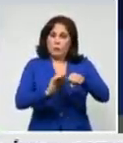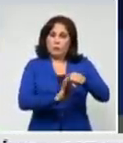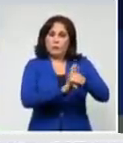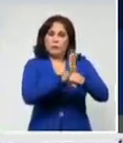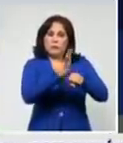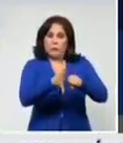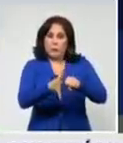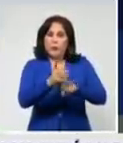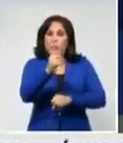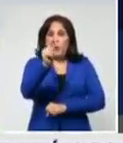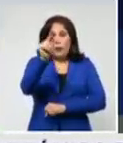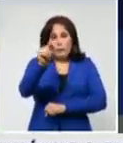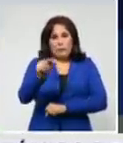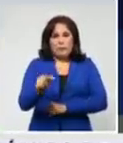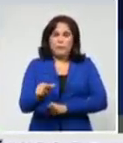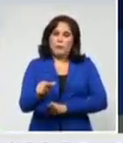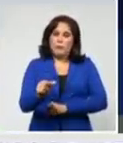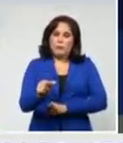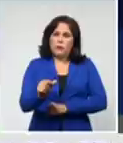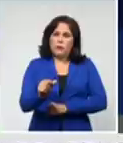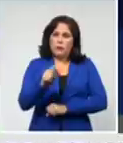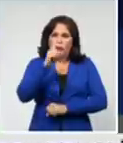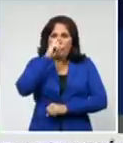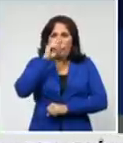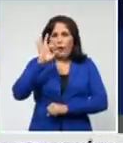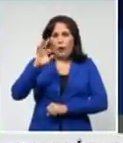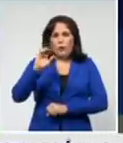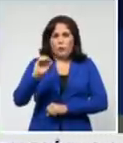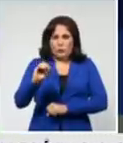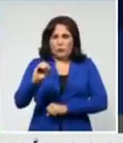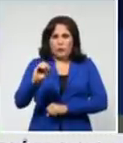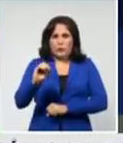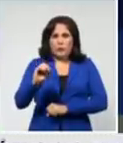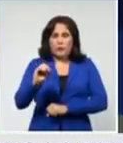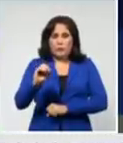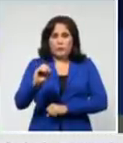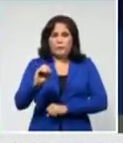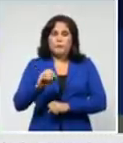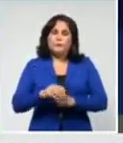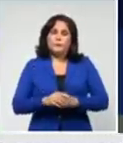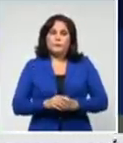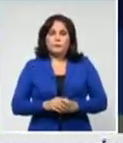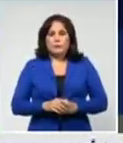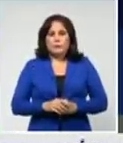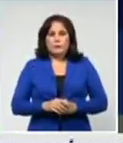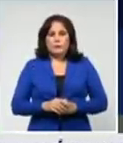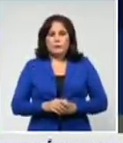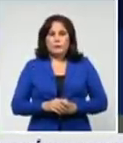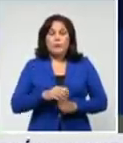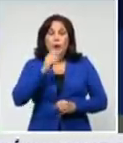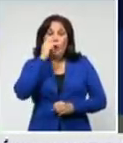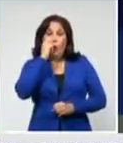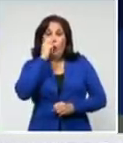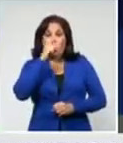Una persona de 80 años de edad, un paciente de 80 años de edad, del sexo